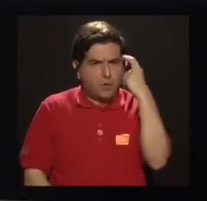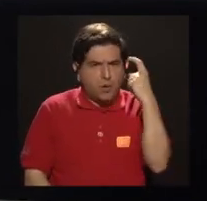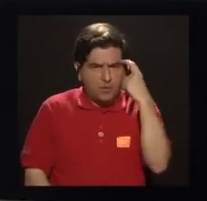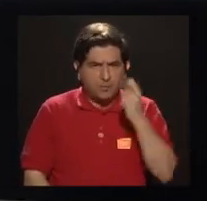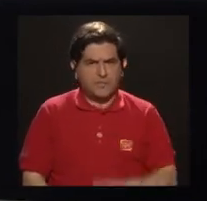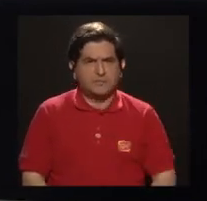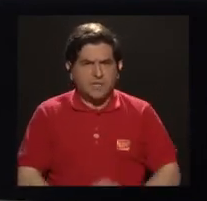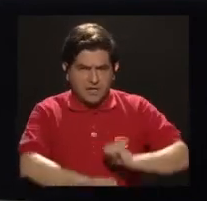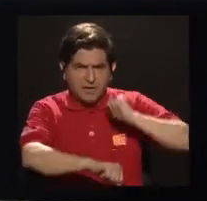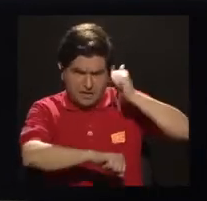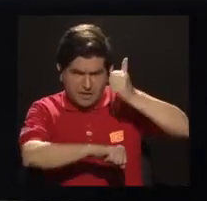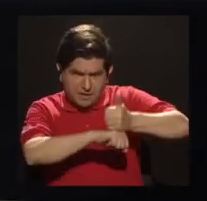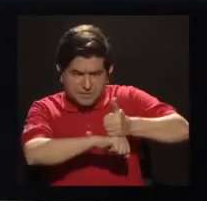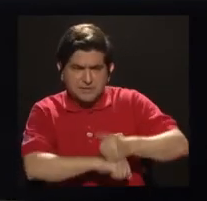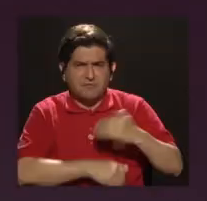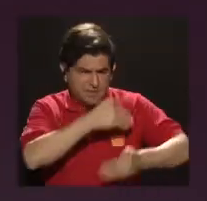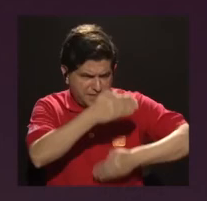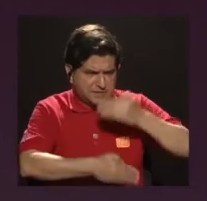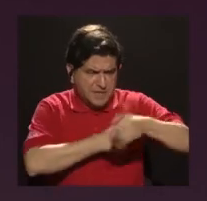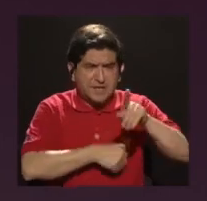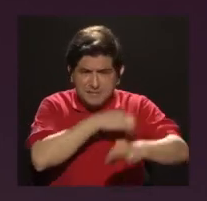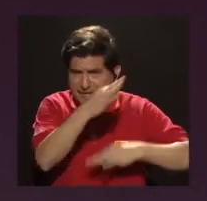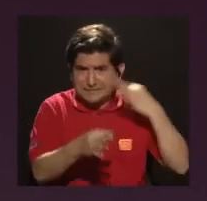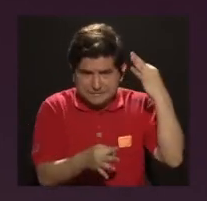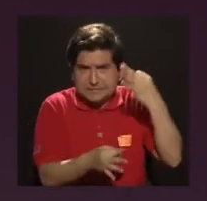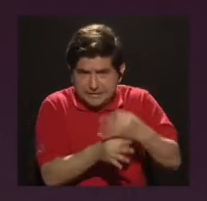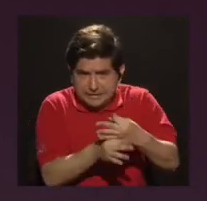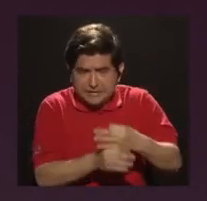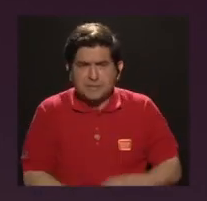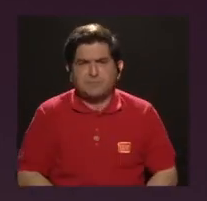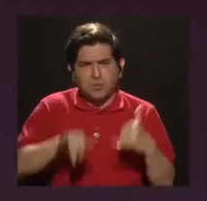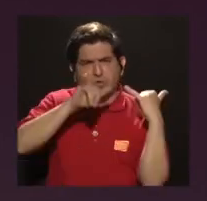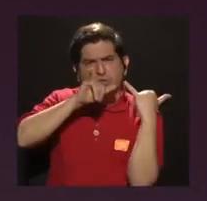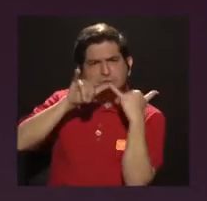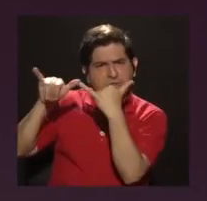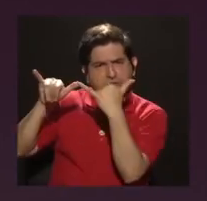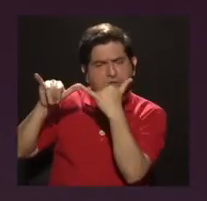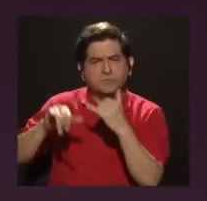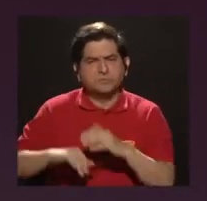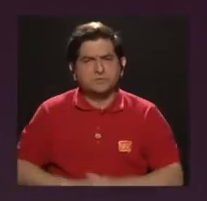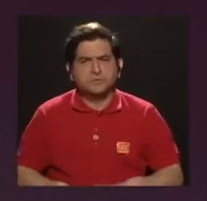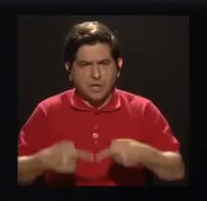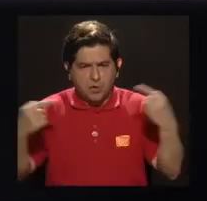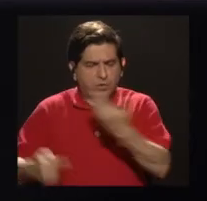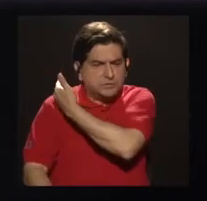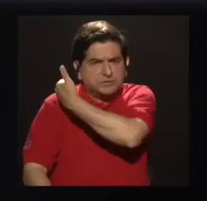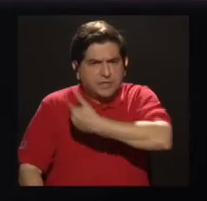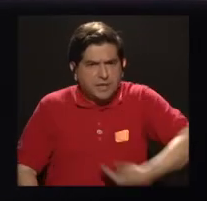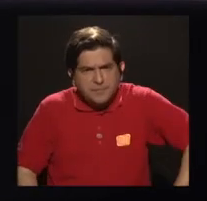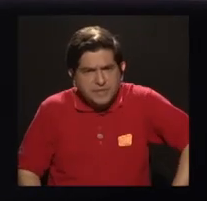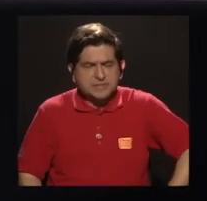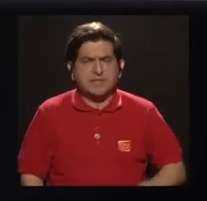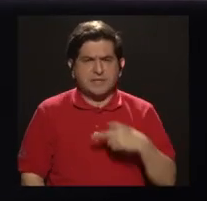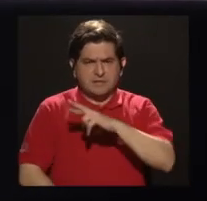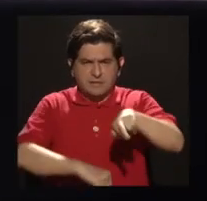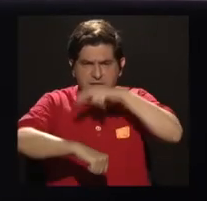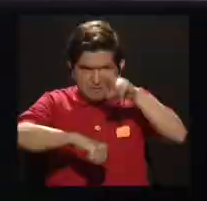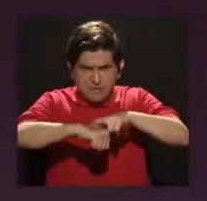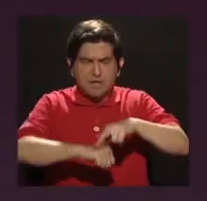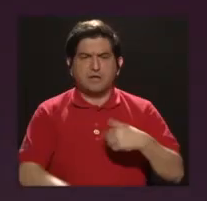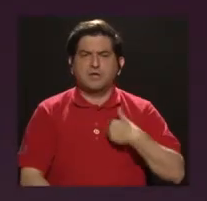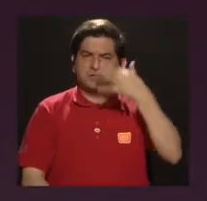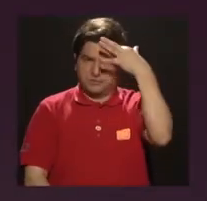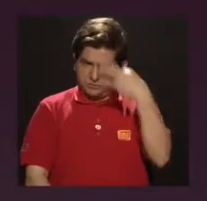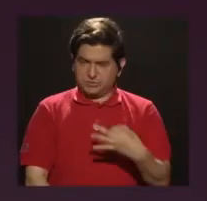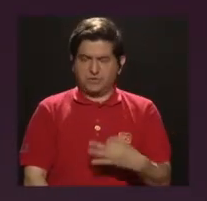en un procedimiento de denuncia contra el presidente de la presidente de la república bueno a mí me